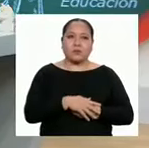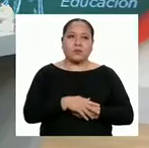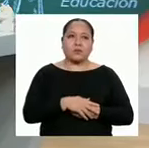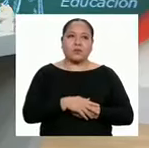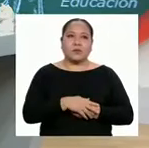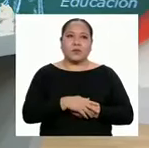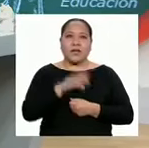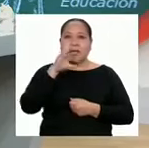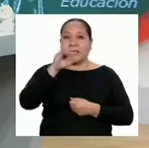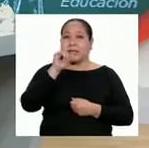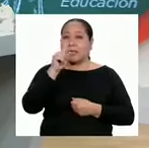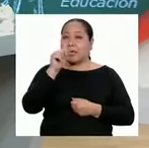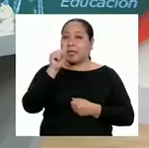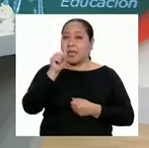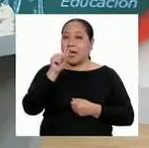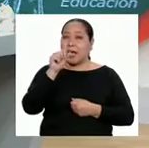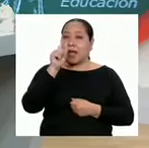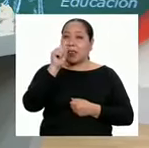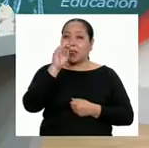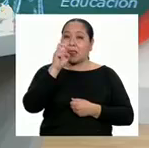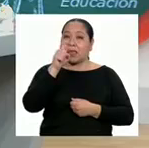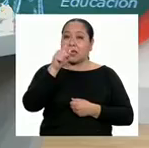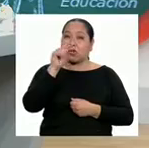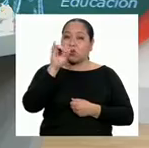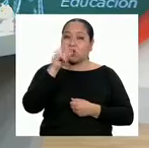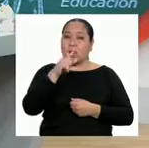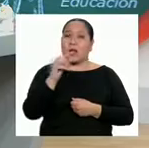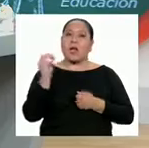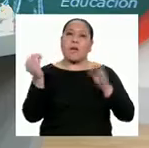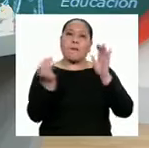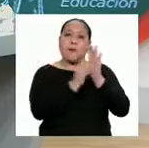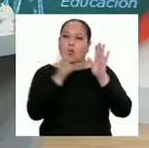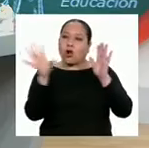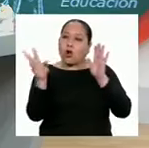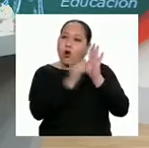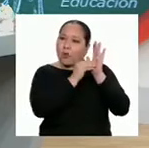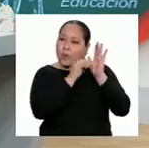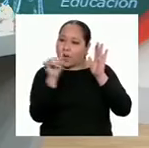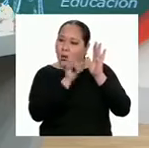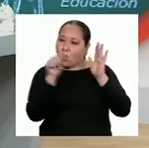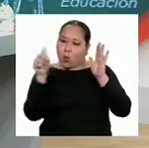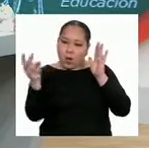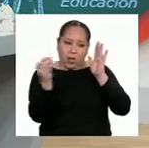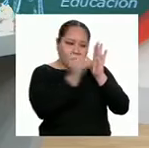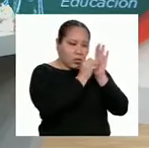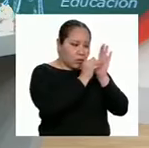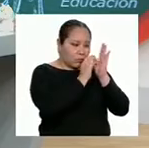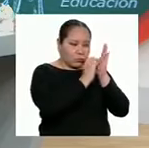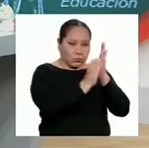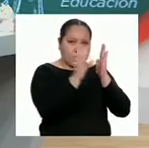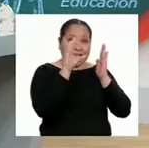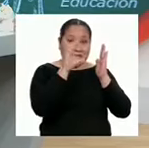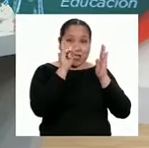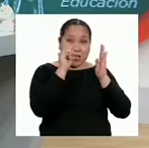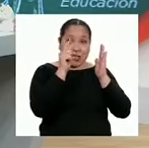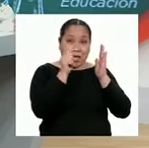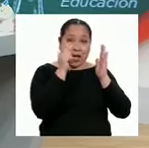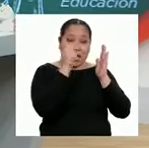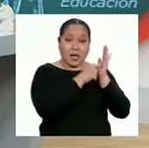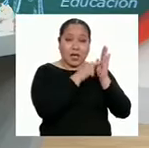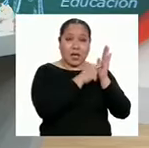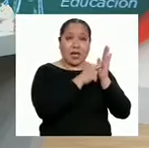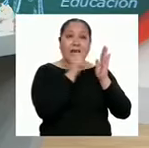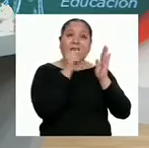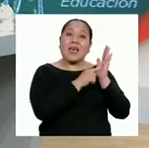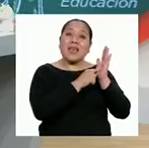la cita textual que coloca un texto tal cual lo escribió su autor o autora, en este